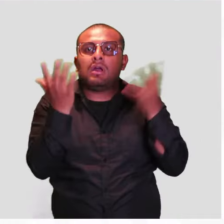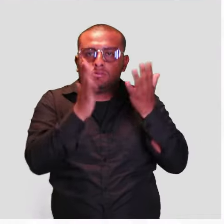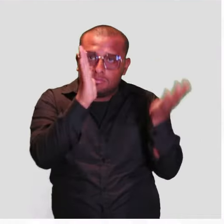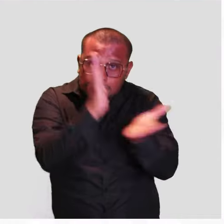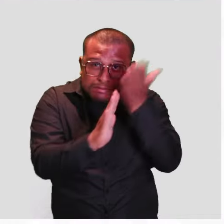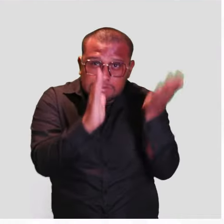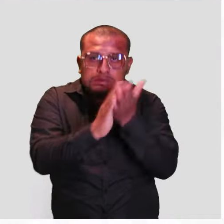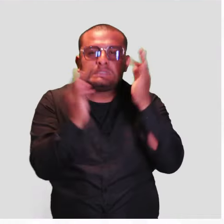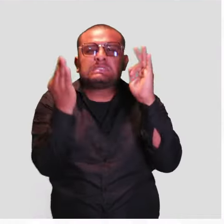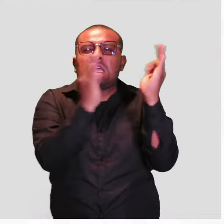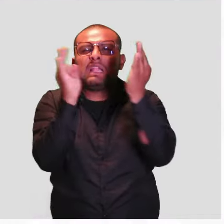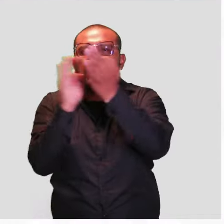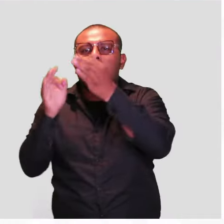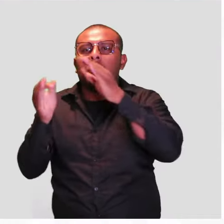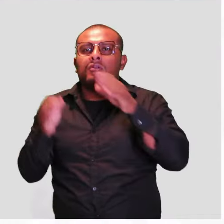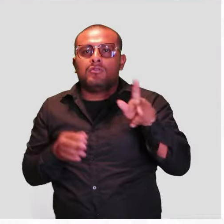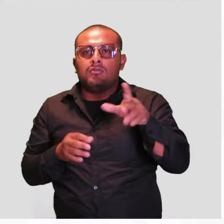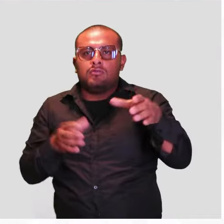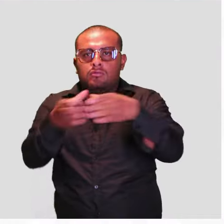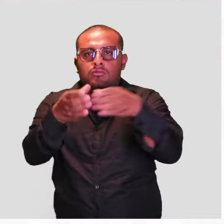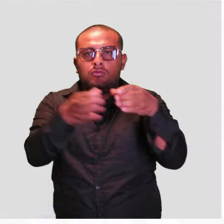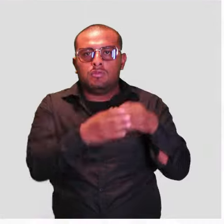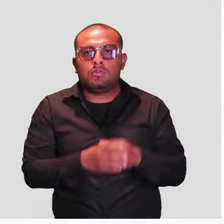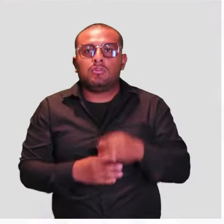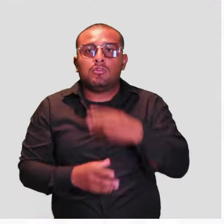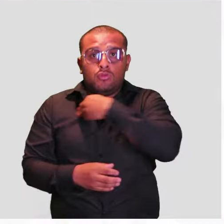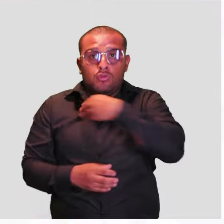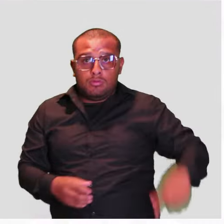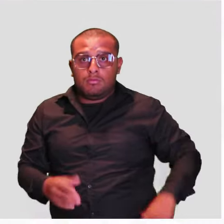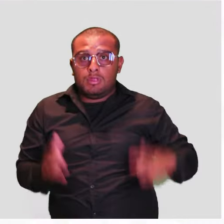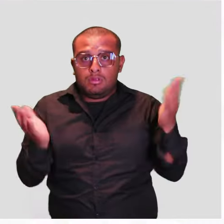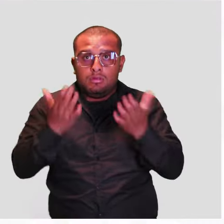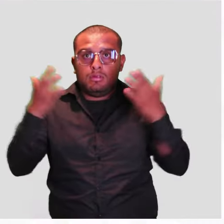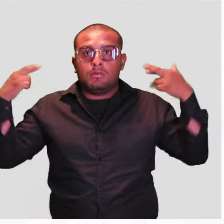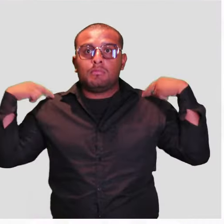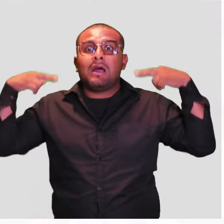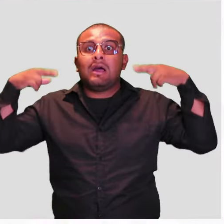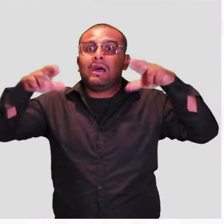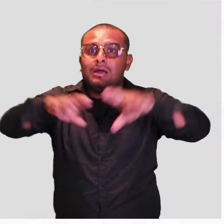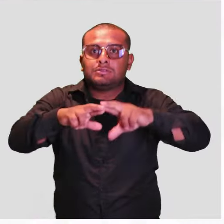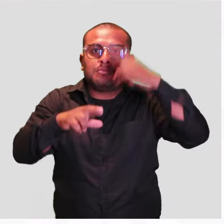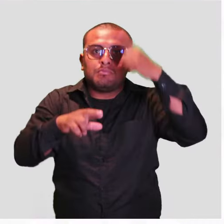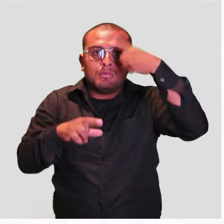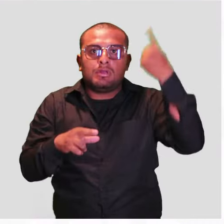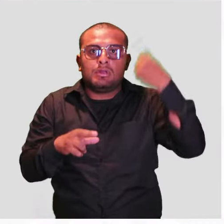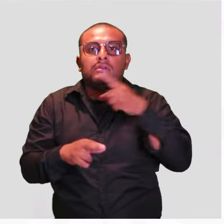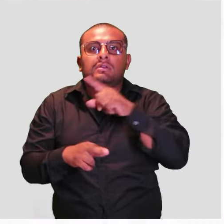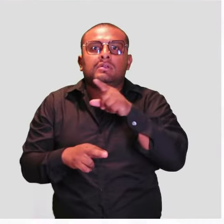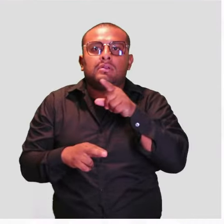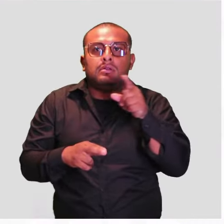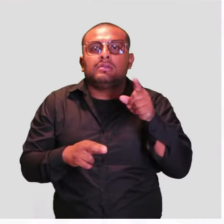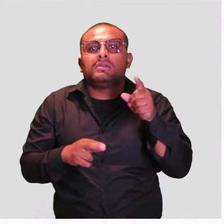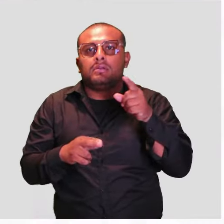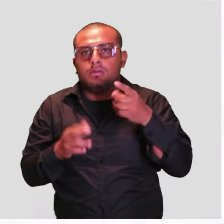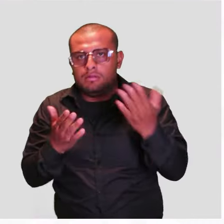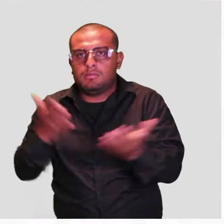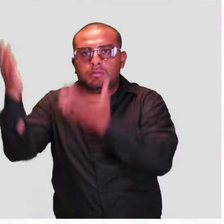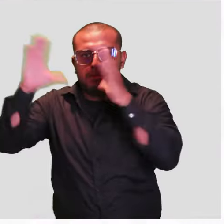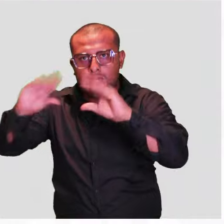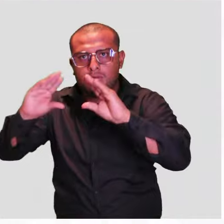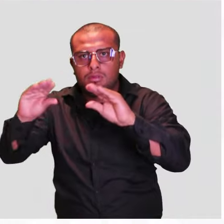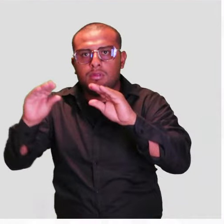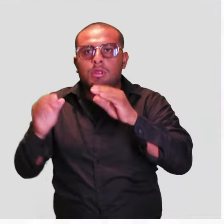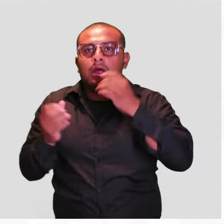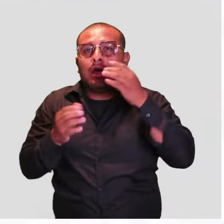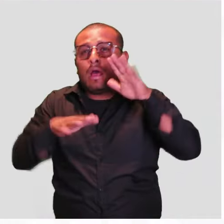a incentivar con programas municipales a los docentes para propiciar que vayan a dar clase a las comunidades, ya que en algunos lados